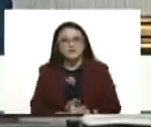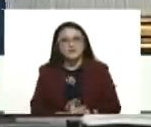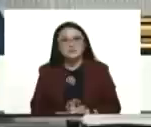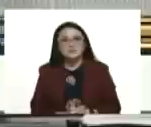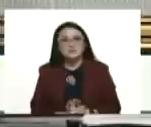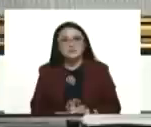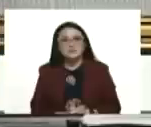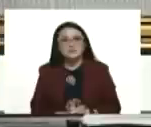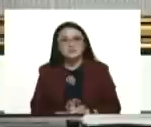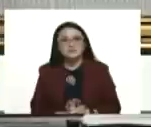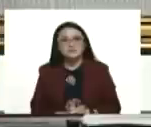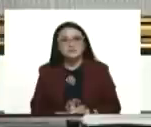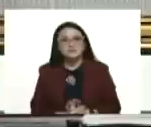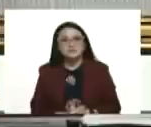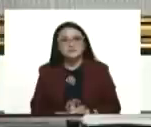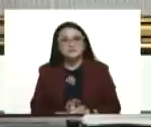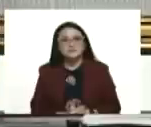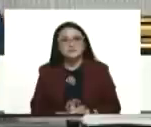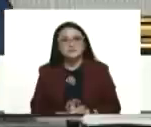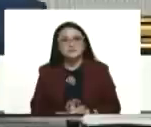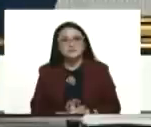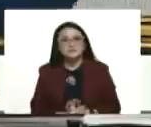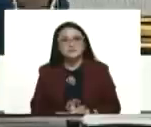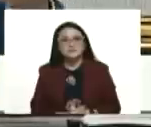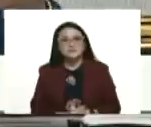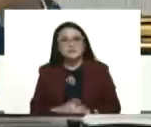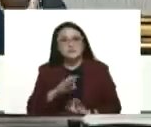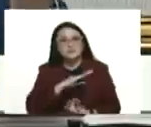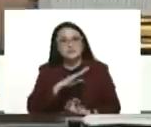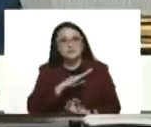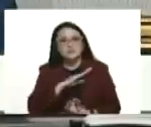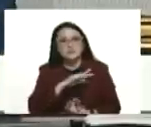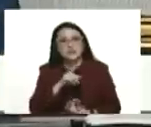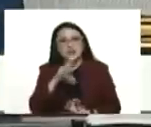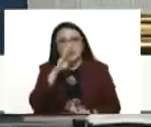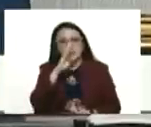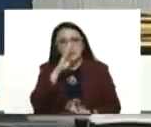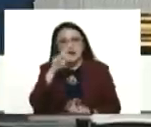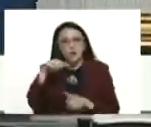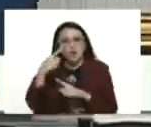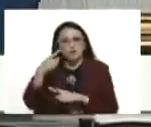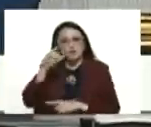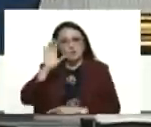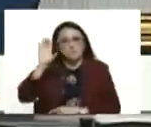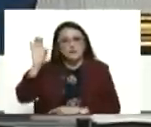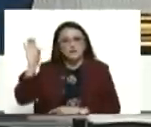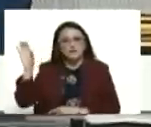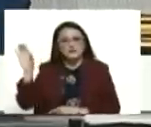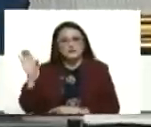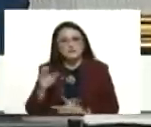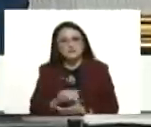corredores de bolsa o propietarios de bancos en el extranjero?